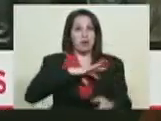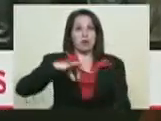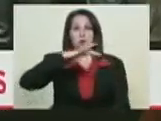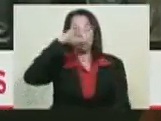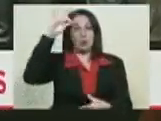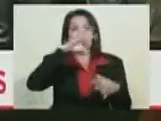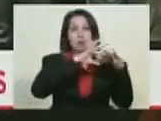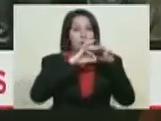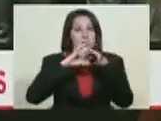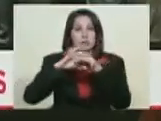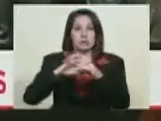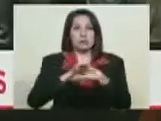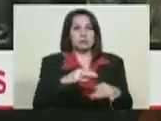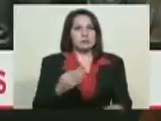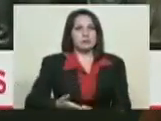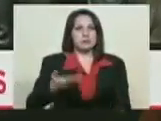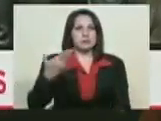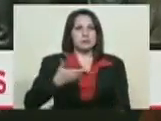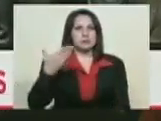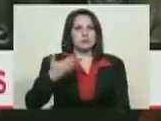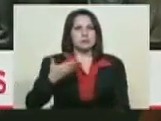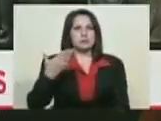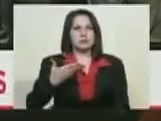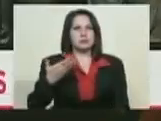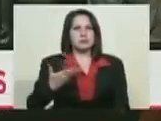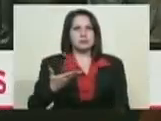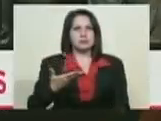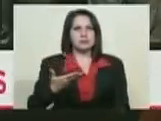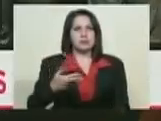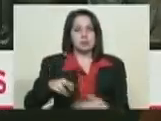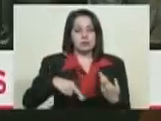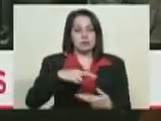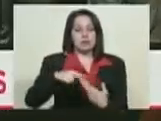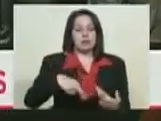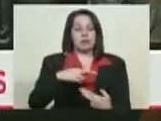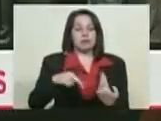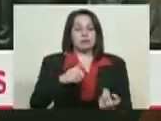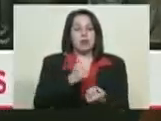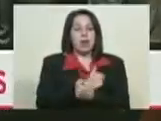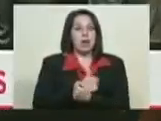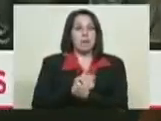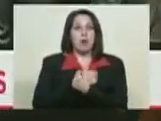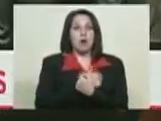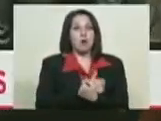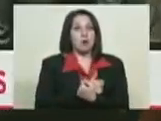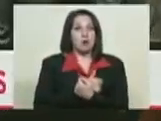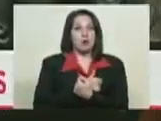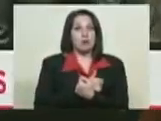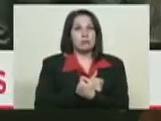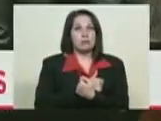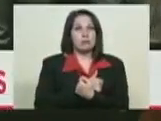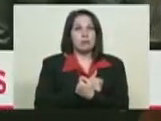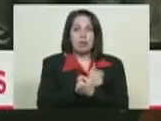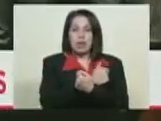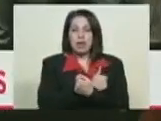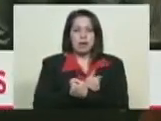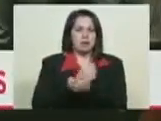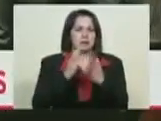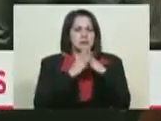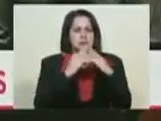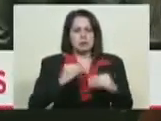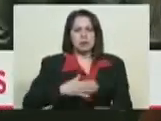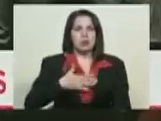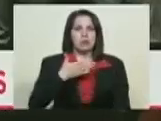es la más importante. La revolución en el amor. El amor todo lo puede.